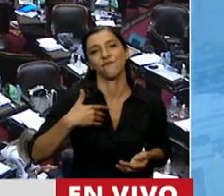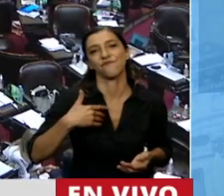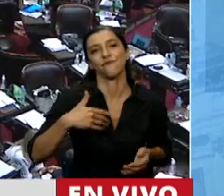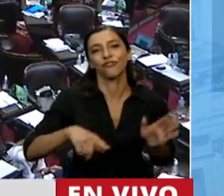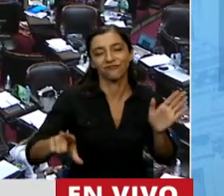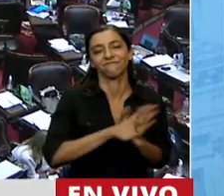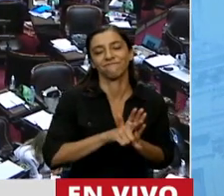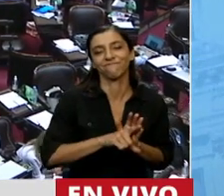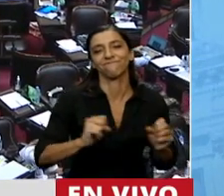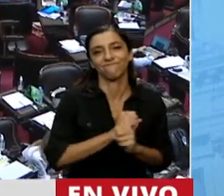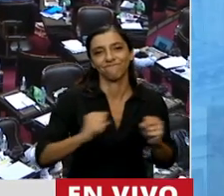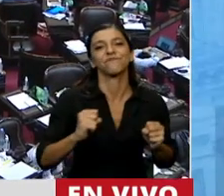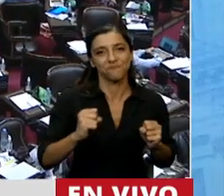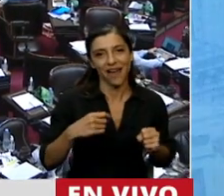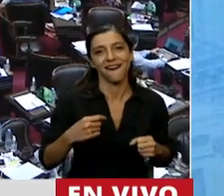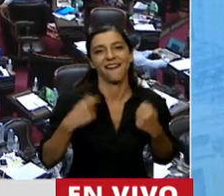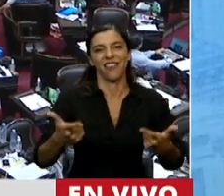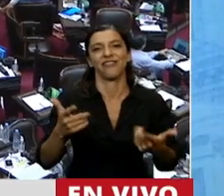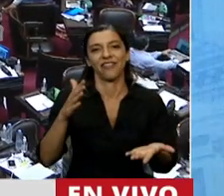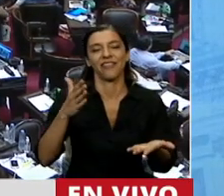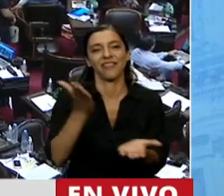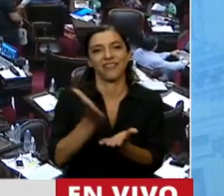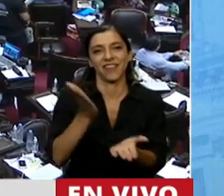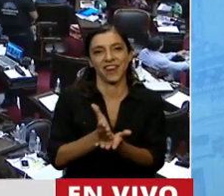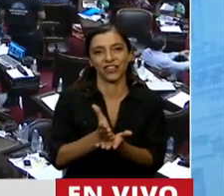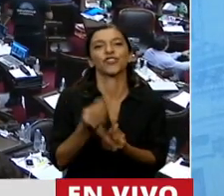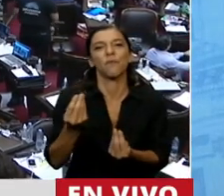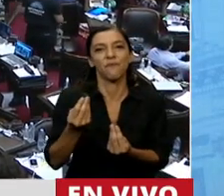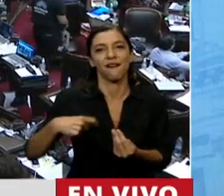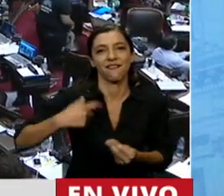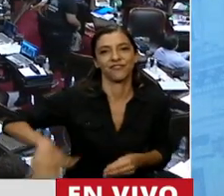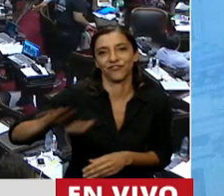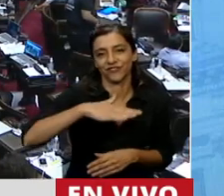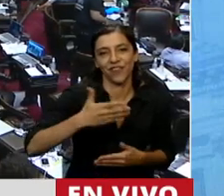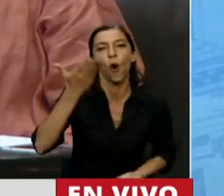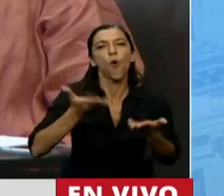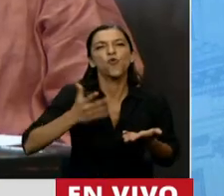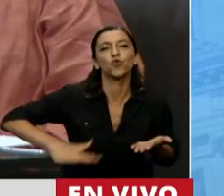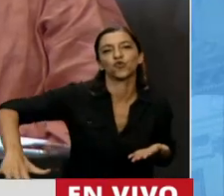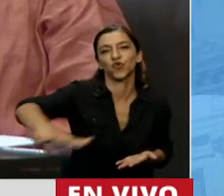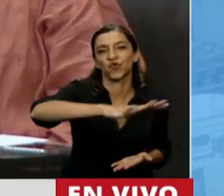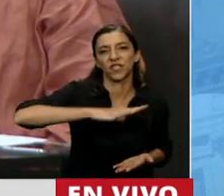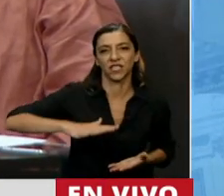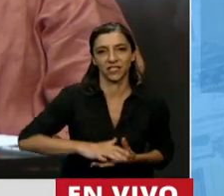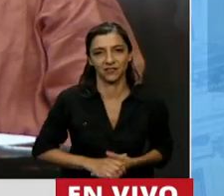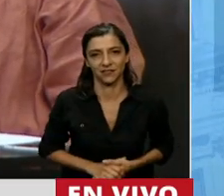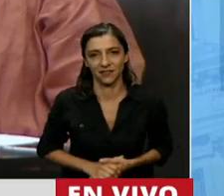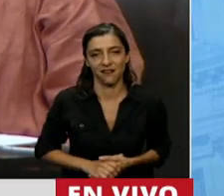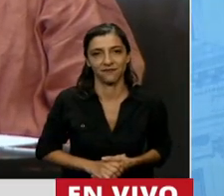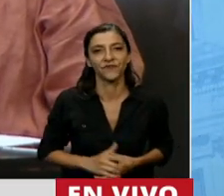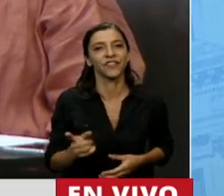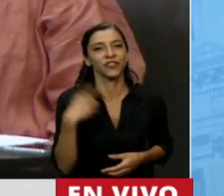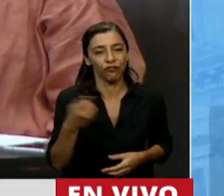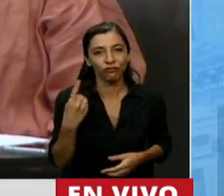una lucha histórica de justicia social. Y tenemos la responsabilidad, todos y todas acá, pero todas